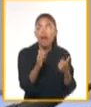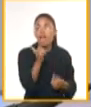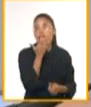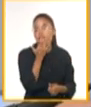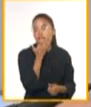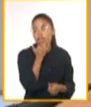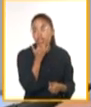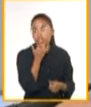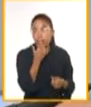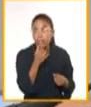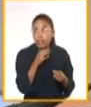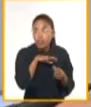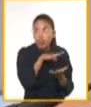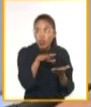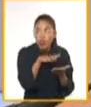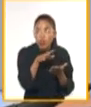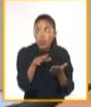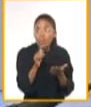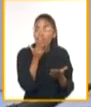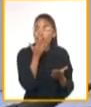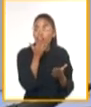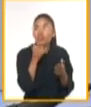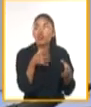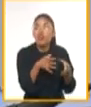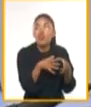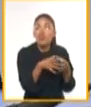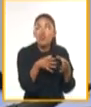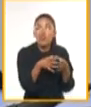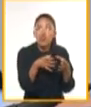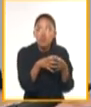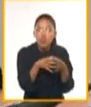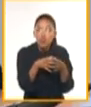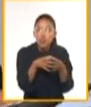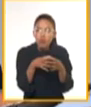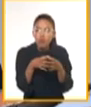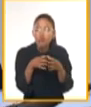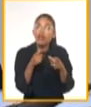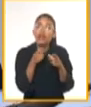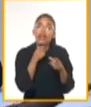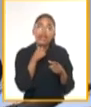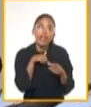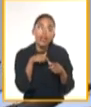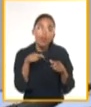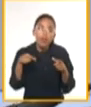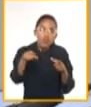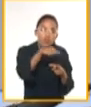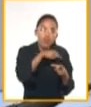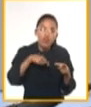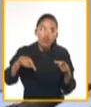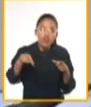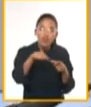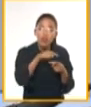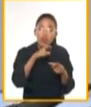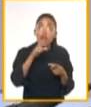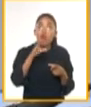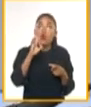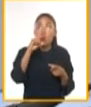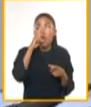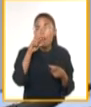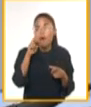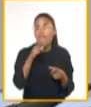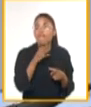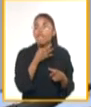un equipo que se llama trampa de onda, es una bobina de cobre que a su vez tiene un aislamiento